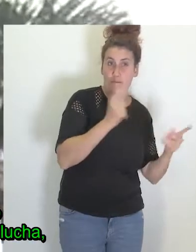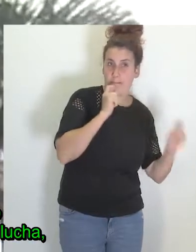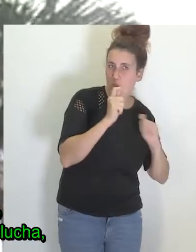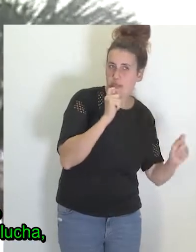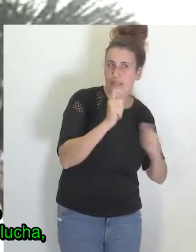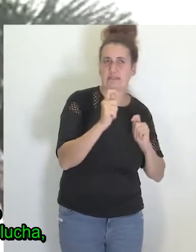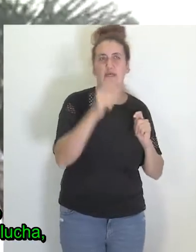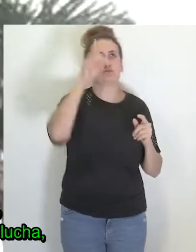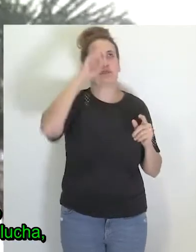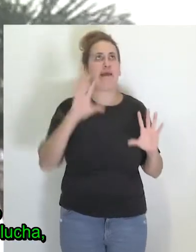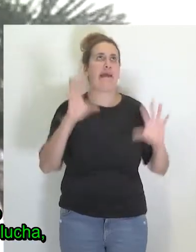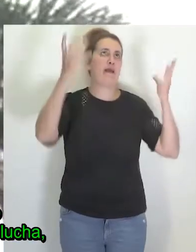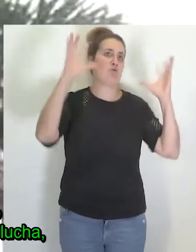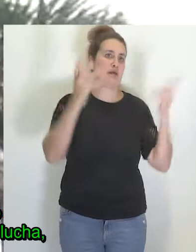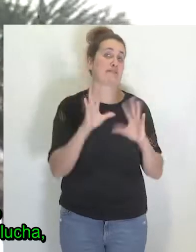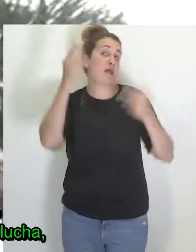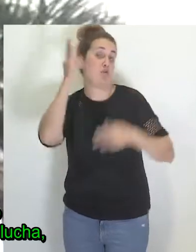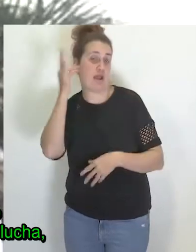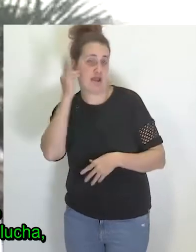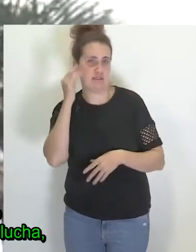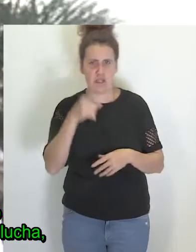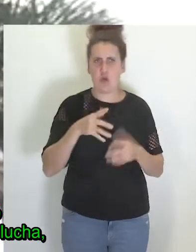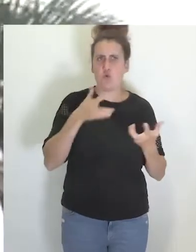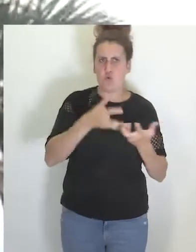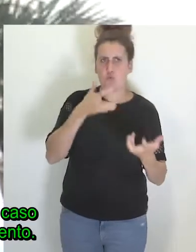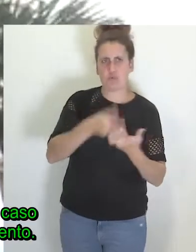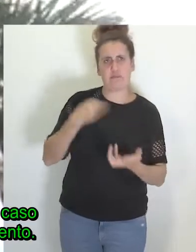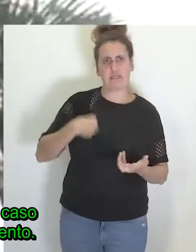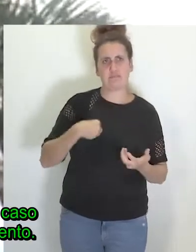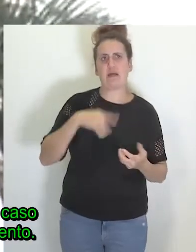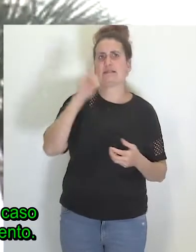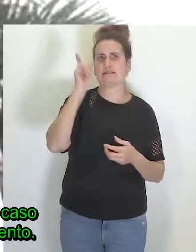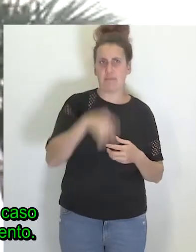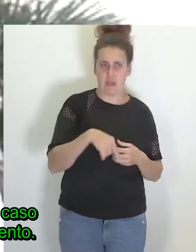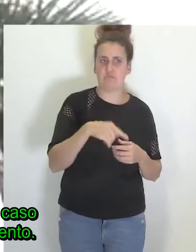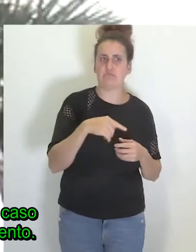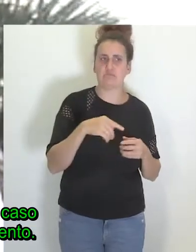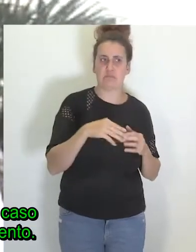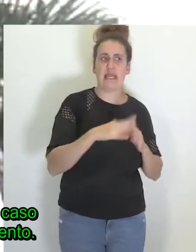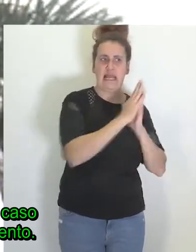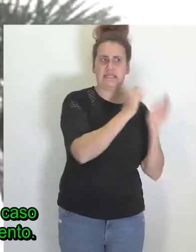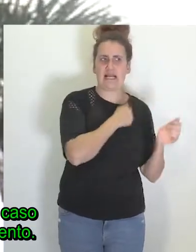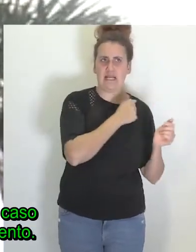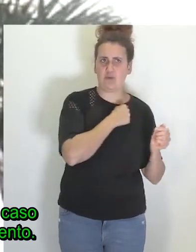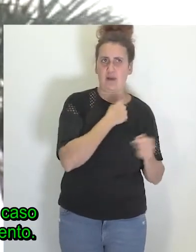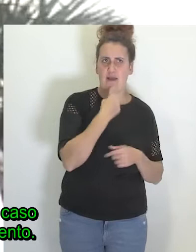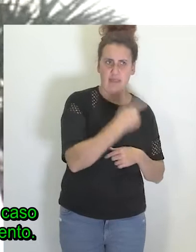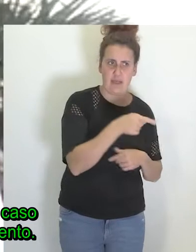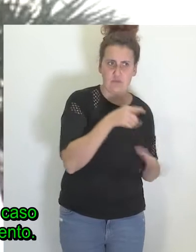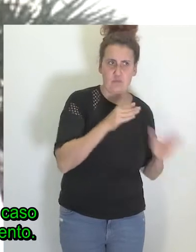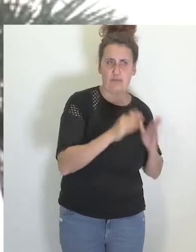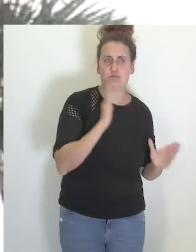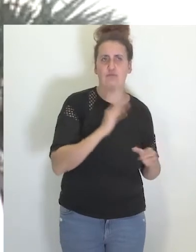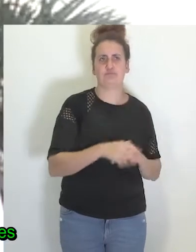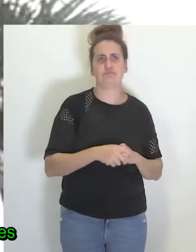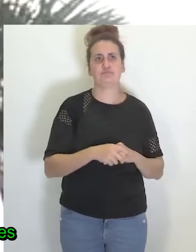decir muchos héroes o heroínas en toda esta lucha, también hay que ubicar en ese caso a la Iglesia Católica en su